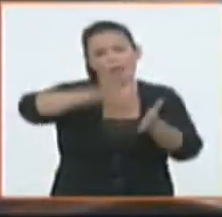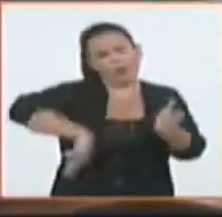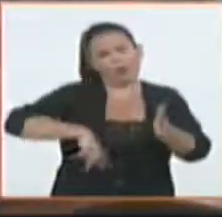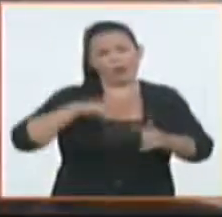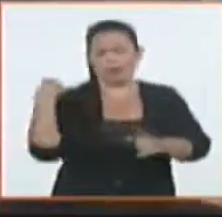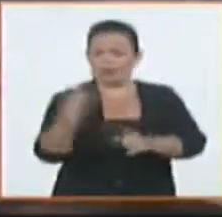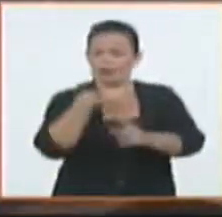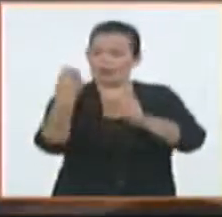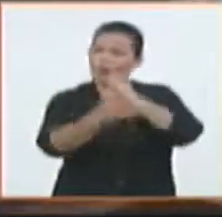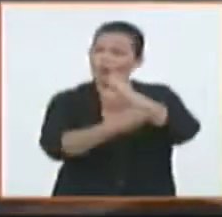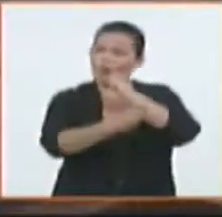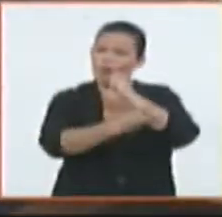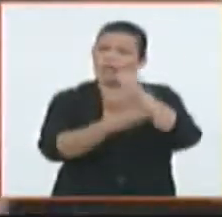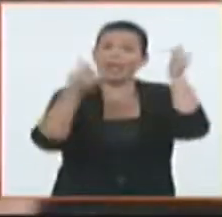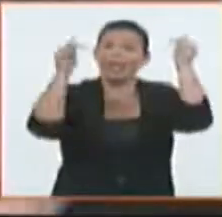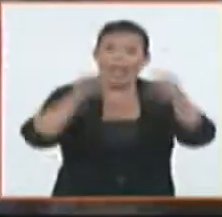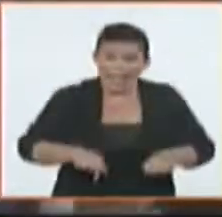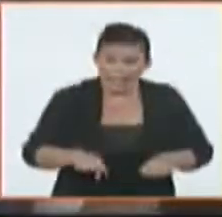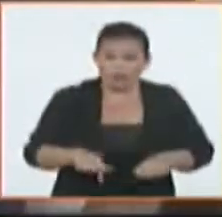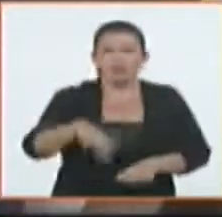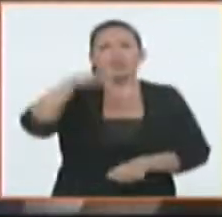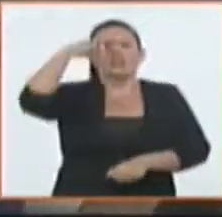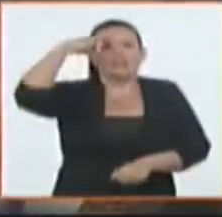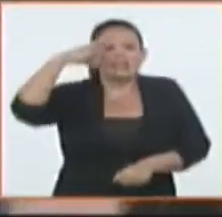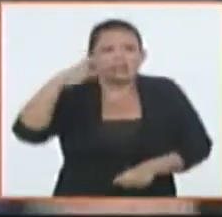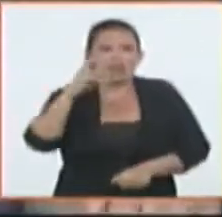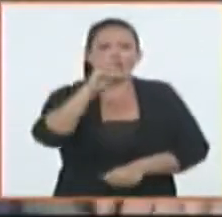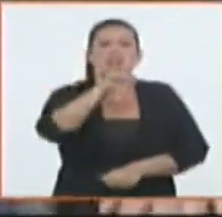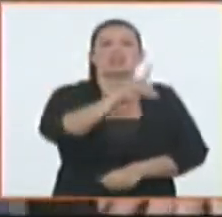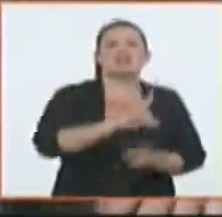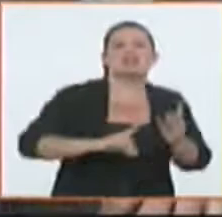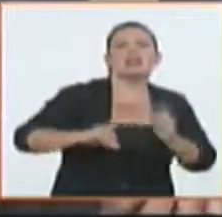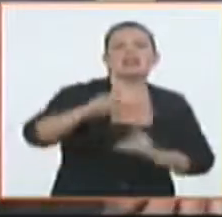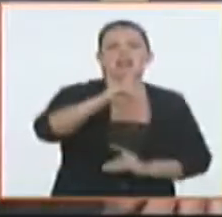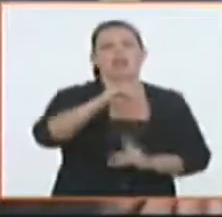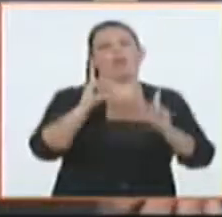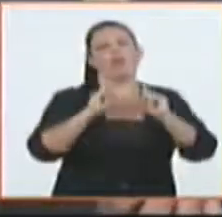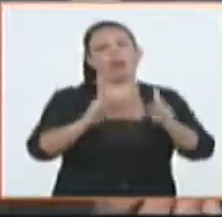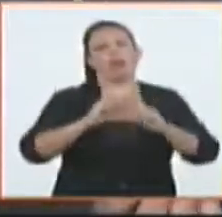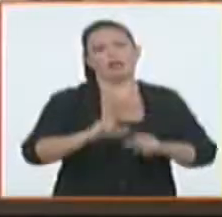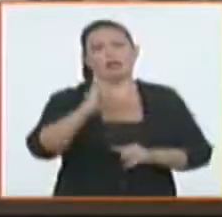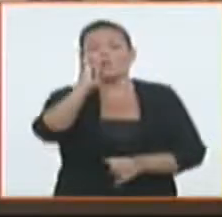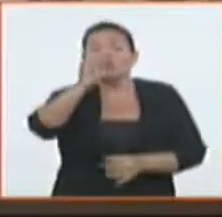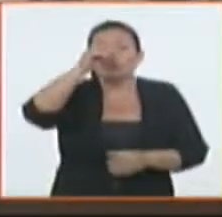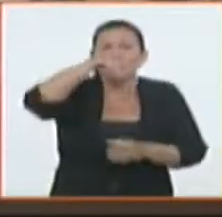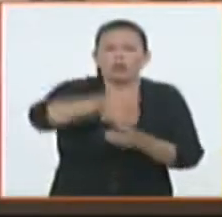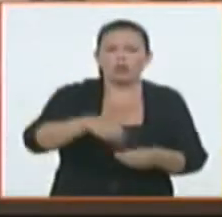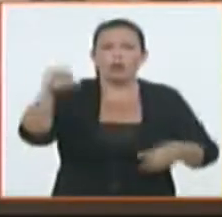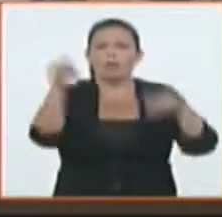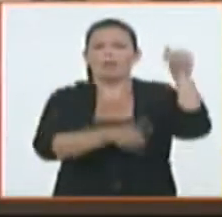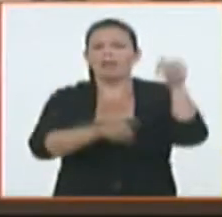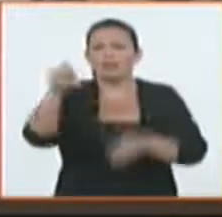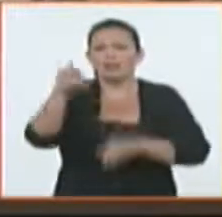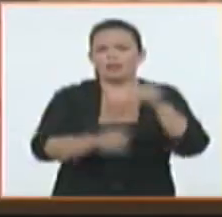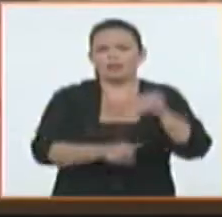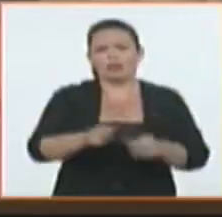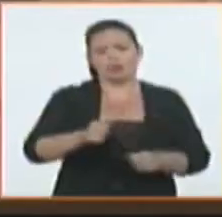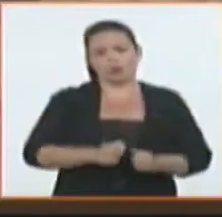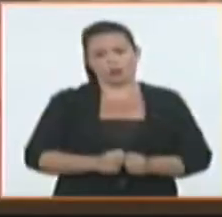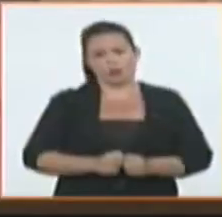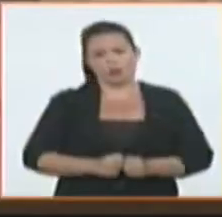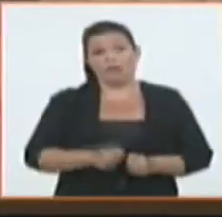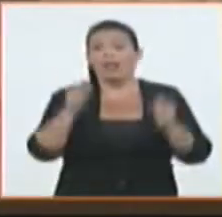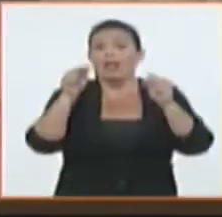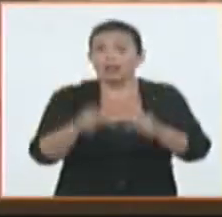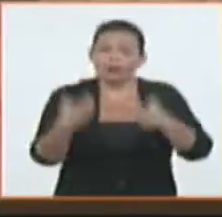Y esa sí es democracia, esa sí es participativa, esa sí es inclusiva, esa sí es popular. Una de las cosas que tenemos que